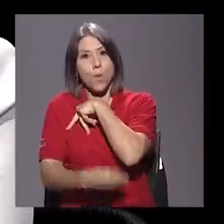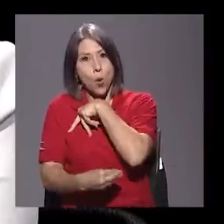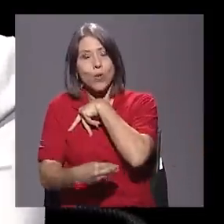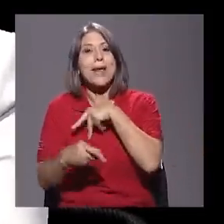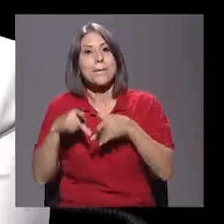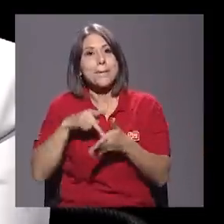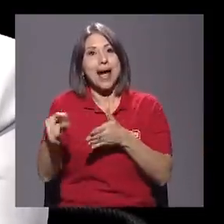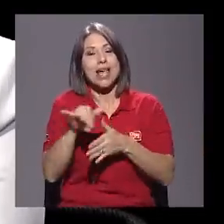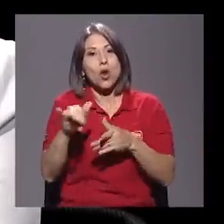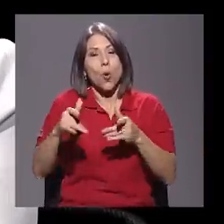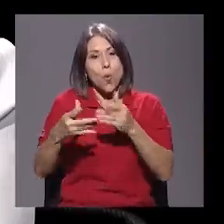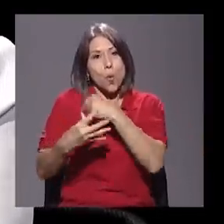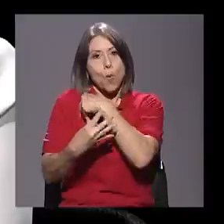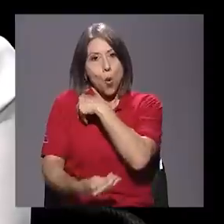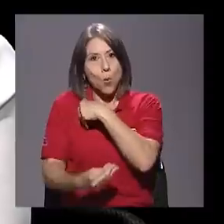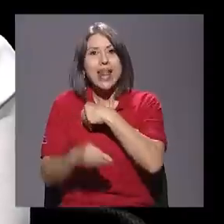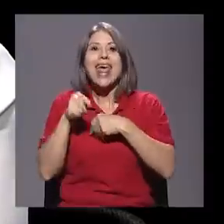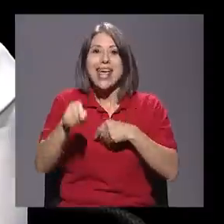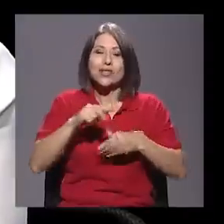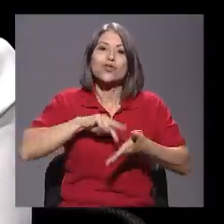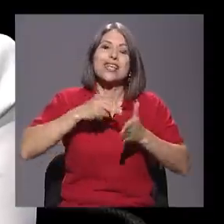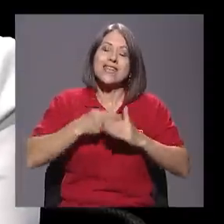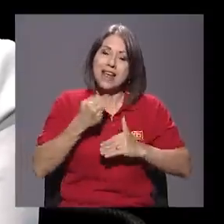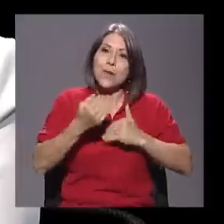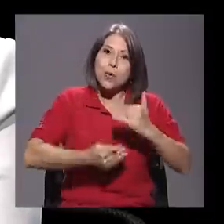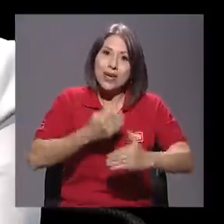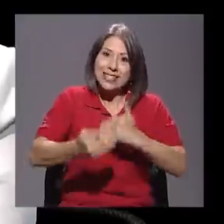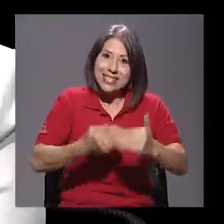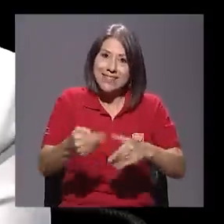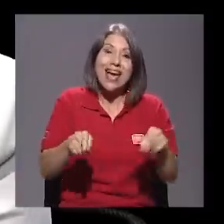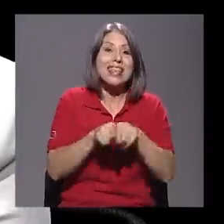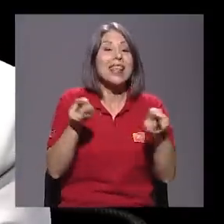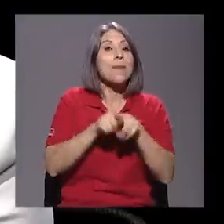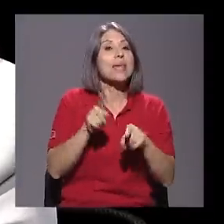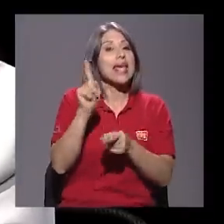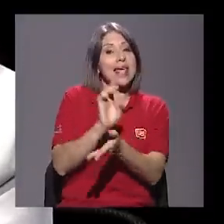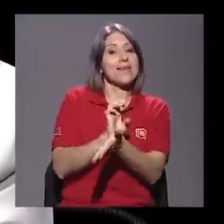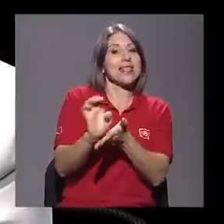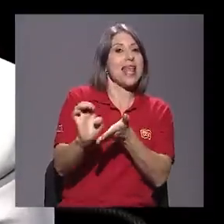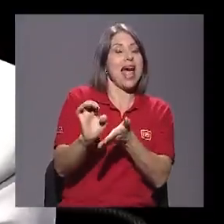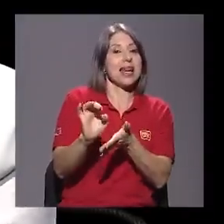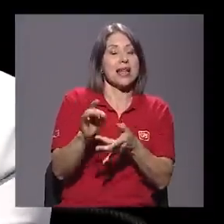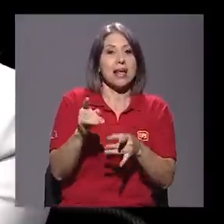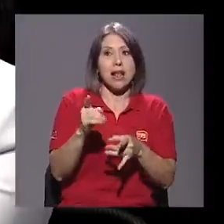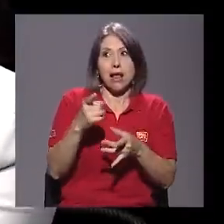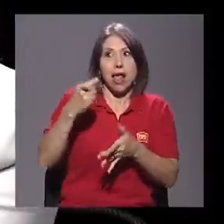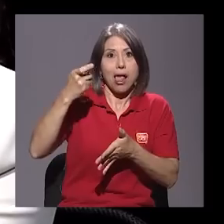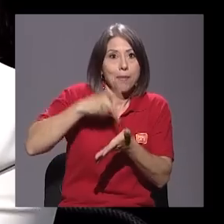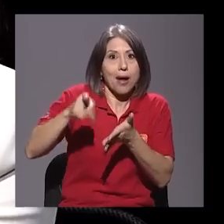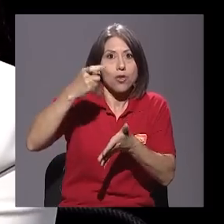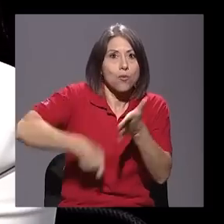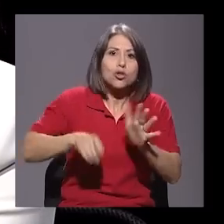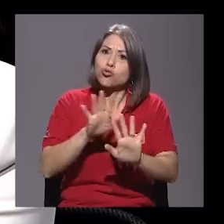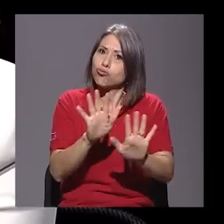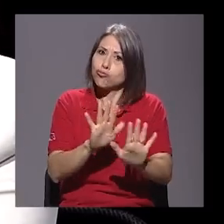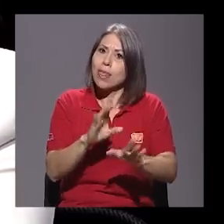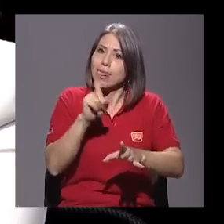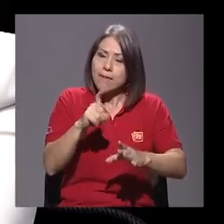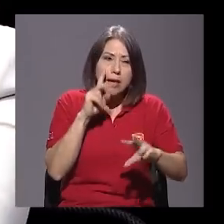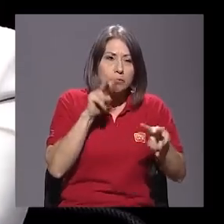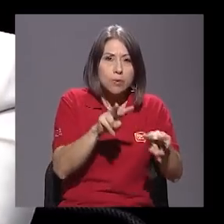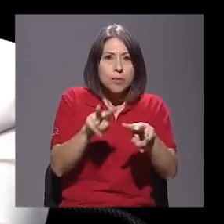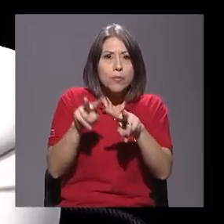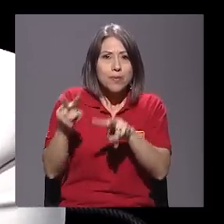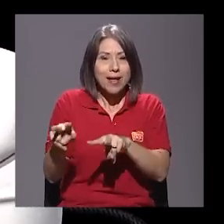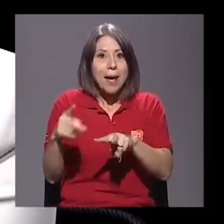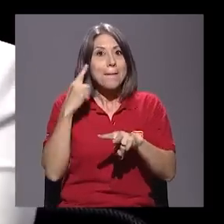contra la corrupción, que son medidas progresivas que implican no empobrecer más a los hogares más pobres. Y tendríamos que estar pudiendo avanzar,